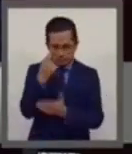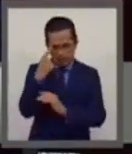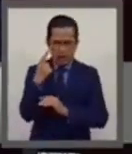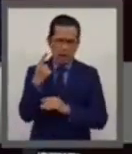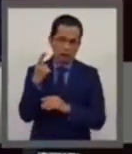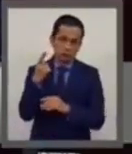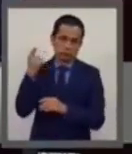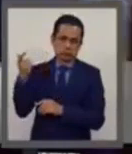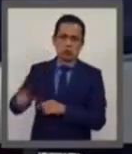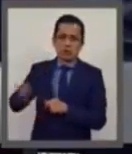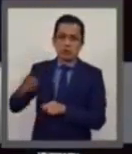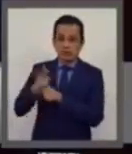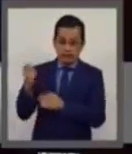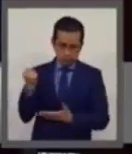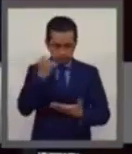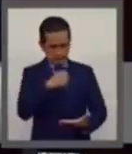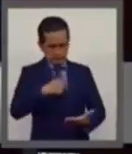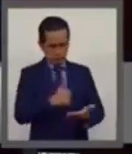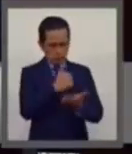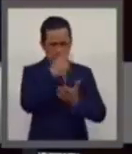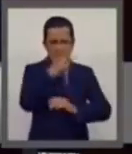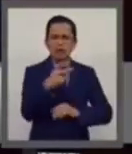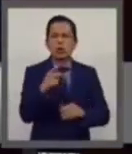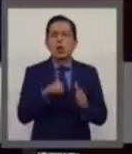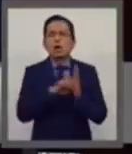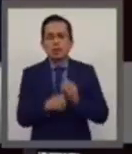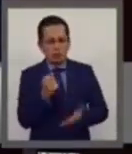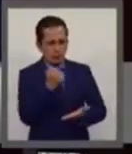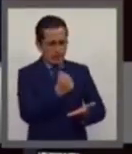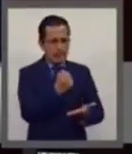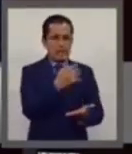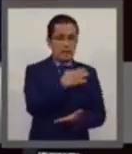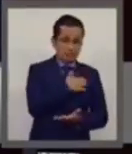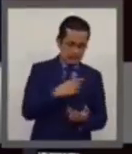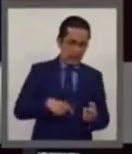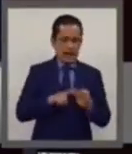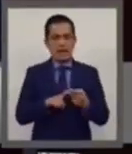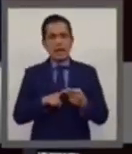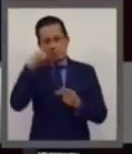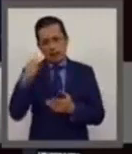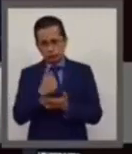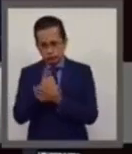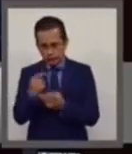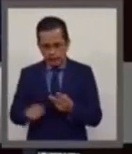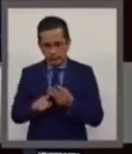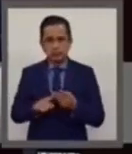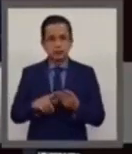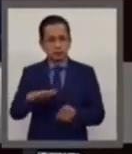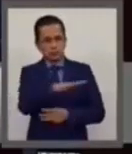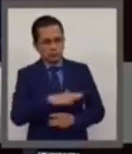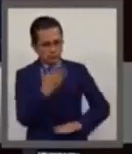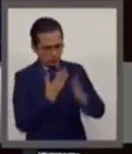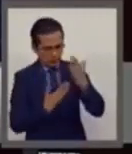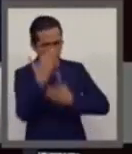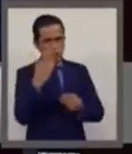de México, como el de capitalidad, el metropolitano, desarrollo regional, fortalecimiento de la